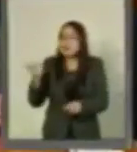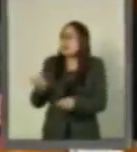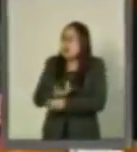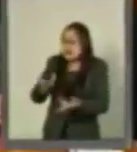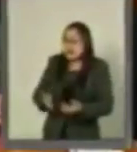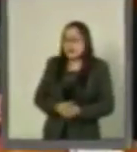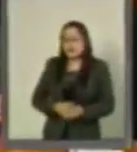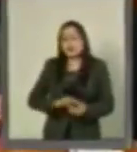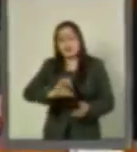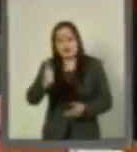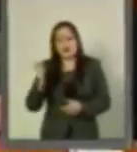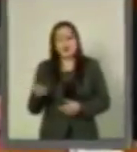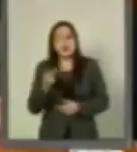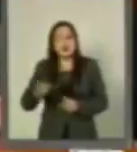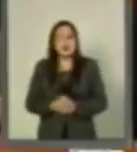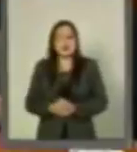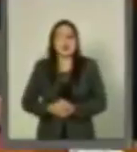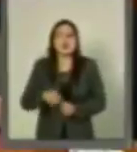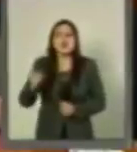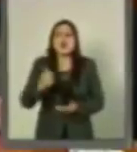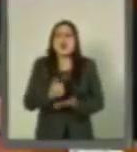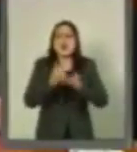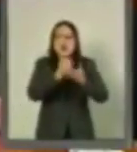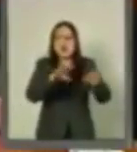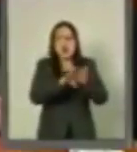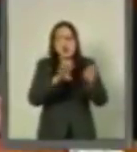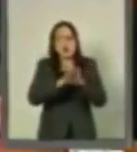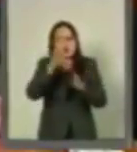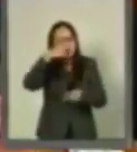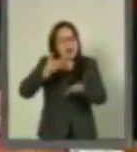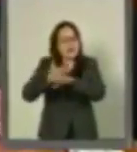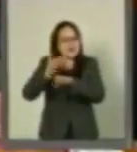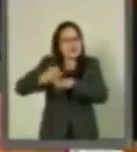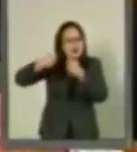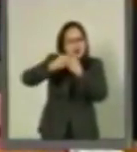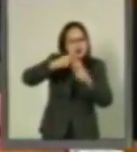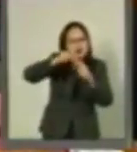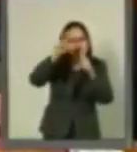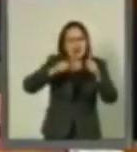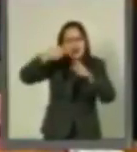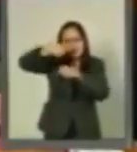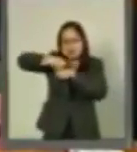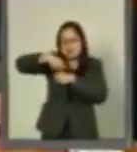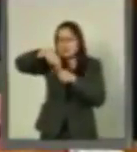que le voy a hacer es, ¿cómo van a ayudar a los estados fronterizos